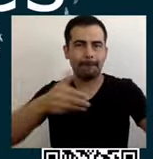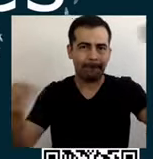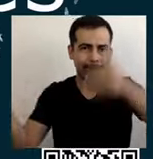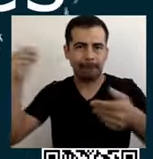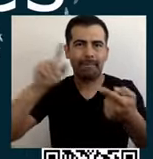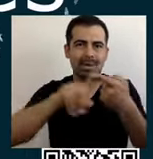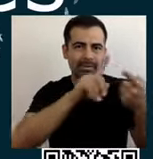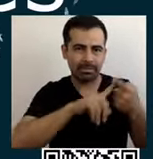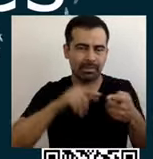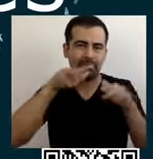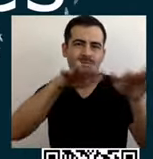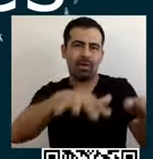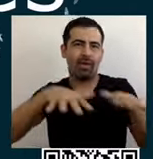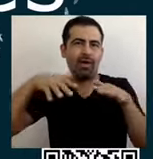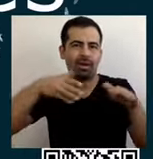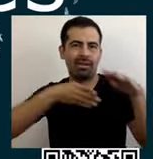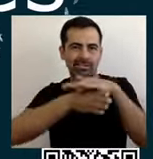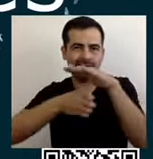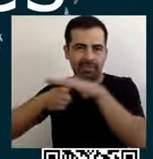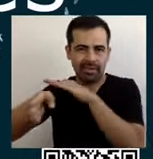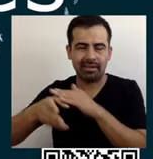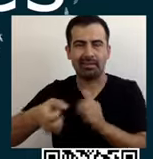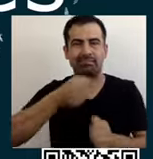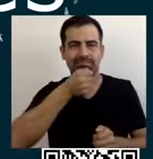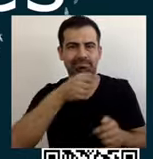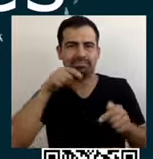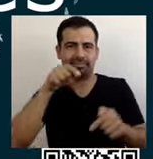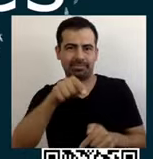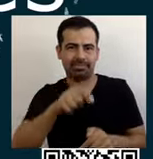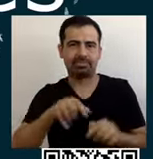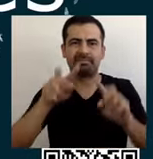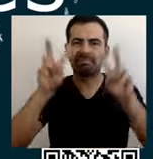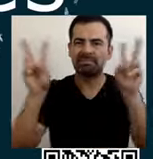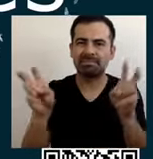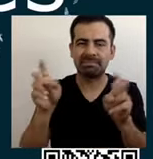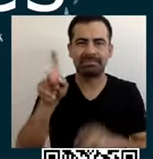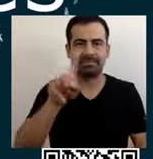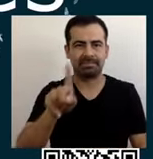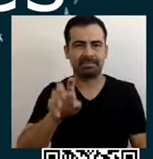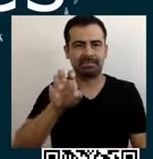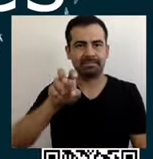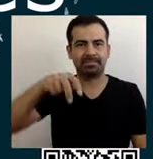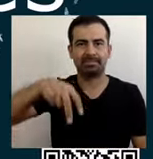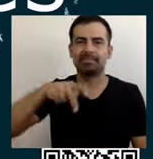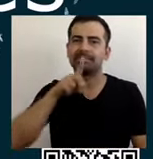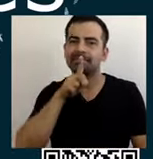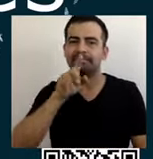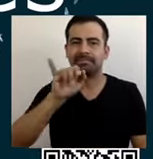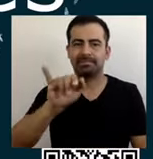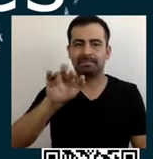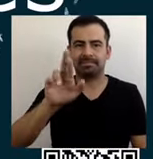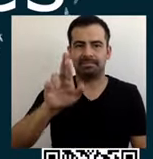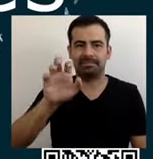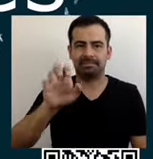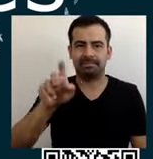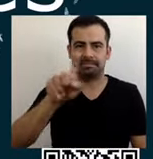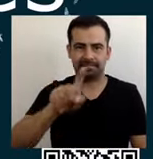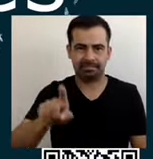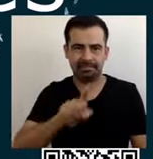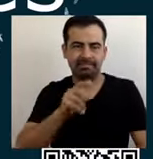Cristiano, junto con la Corporación para el Desarrollo de Santiago y la